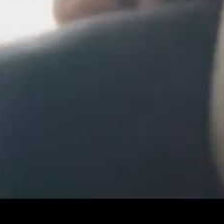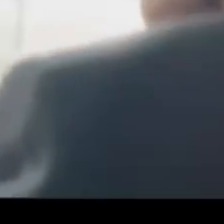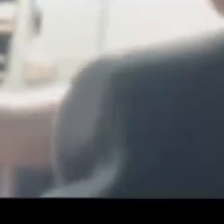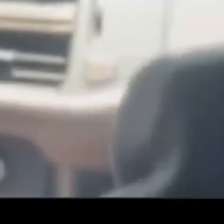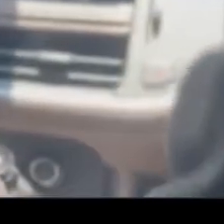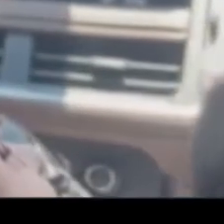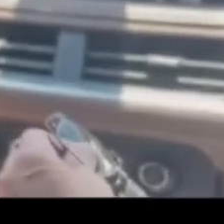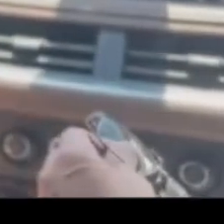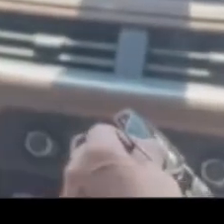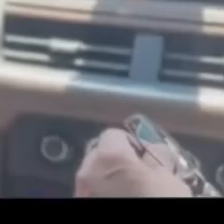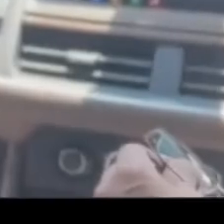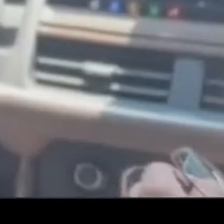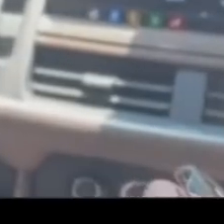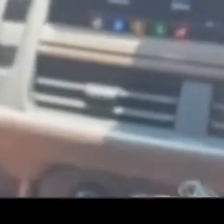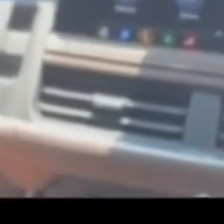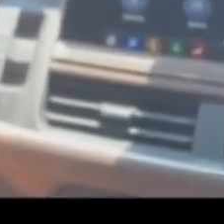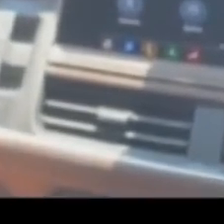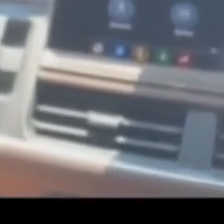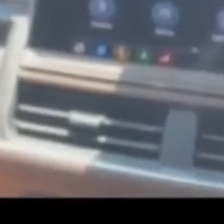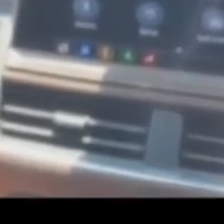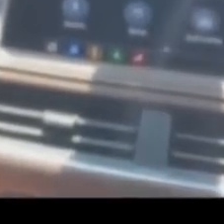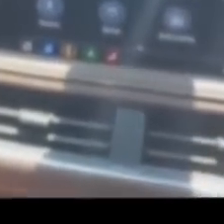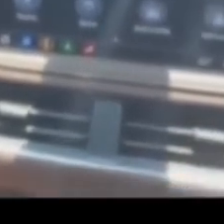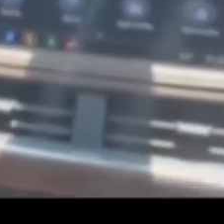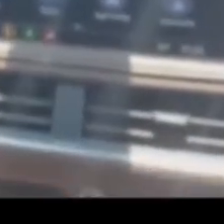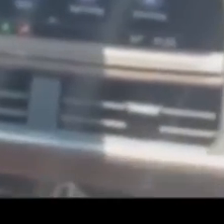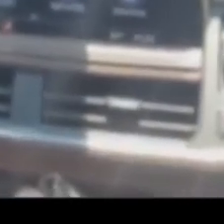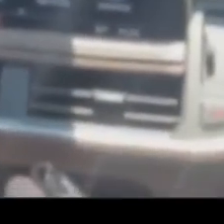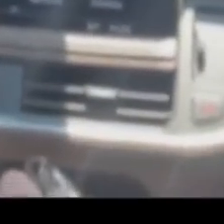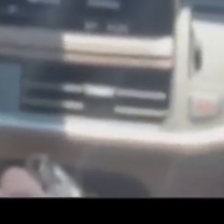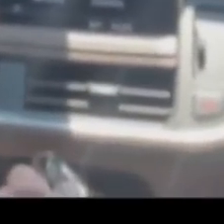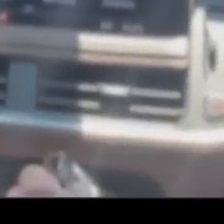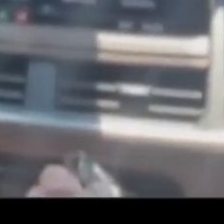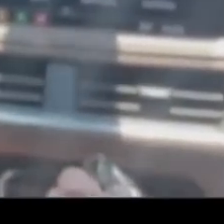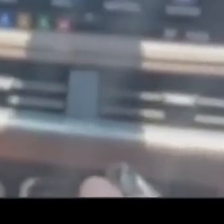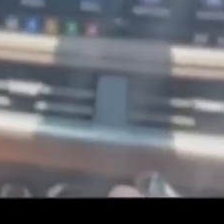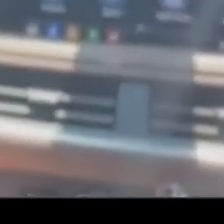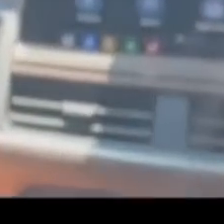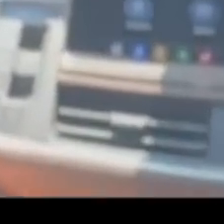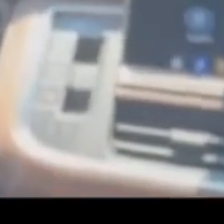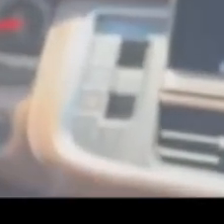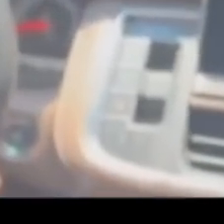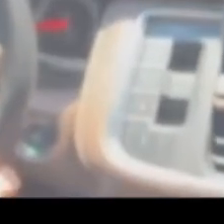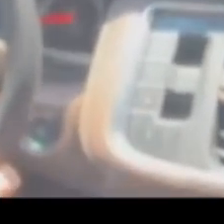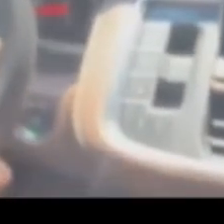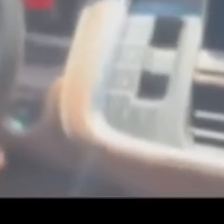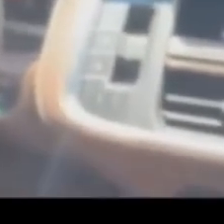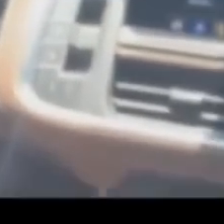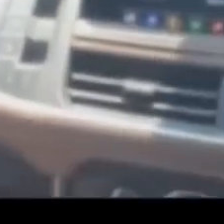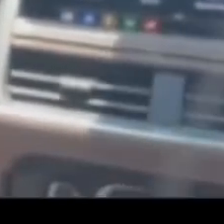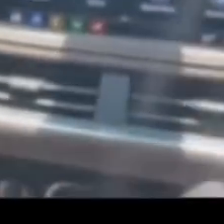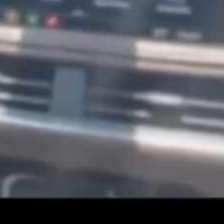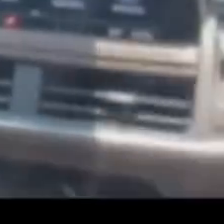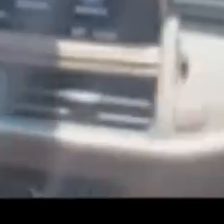donde va a encabezar Alfonso Durazo, porque es el presidente de los consejeros a nivel nacional.